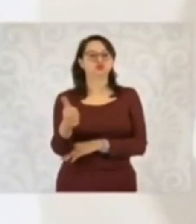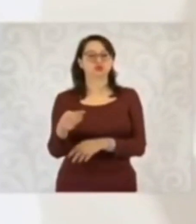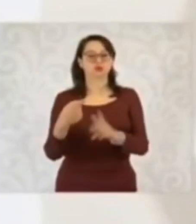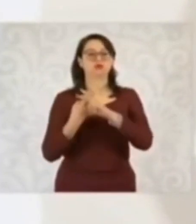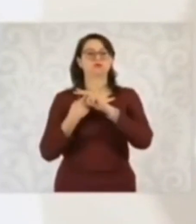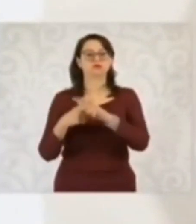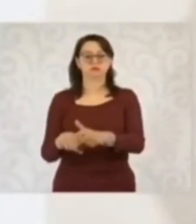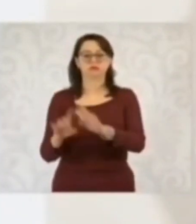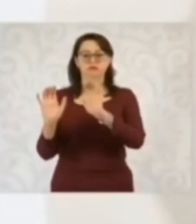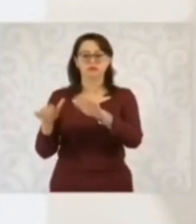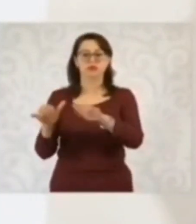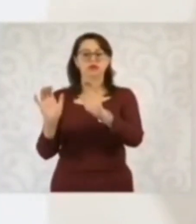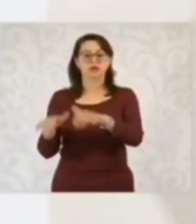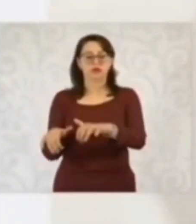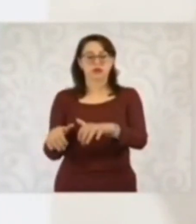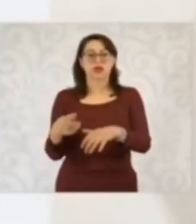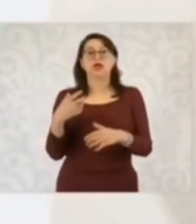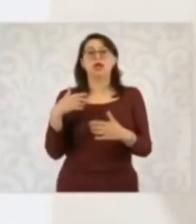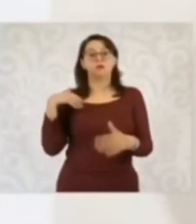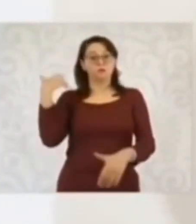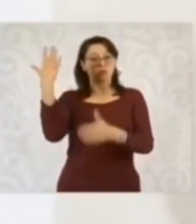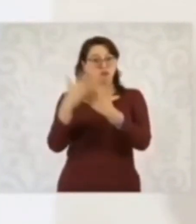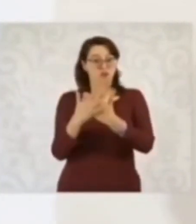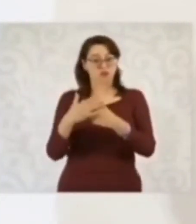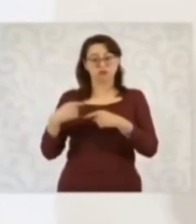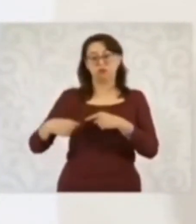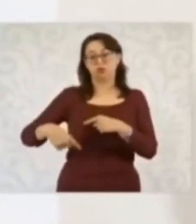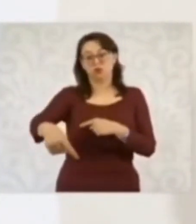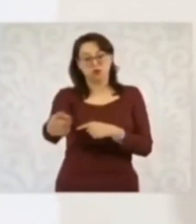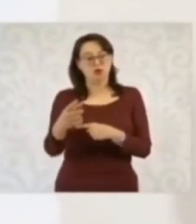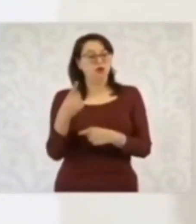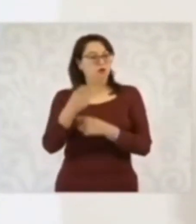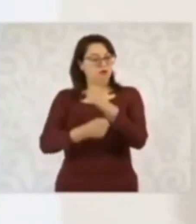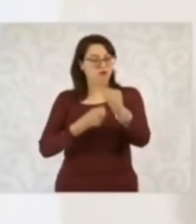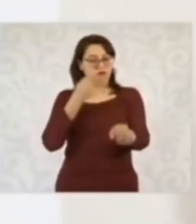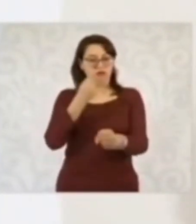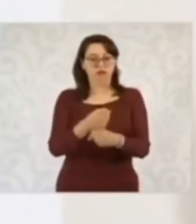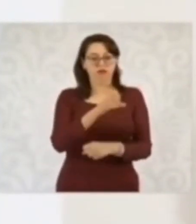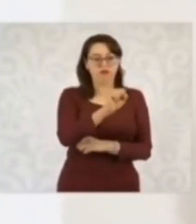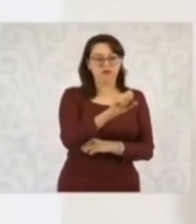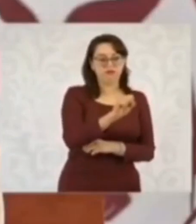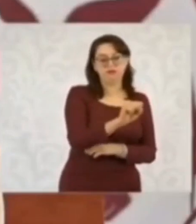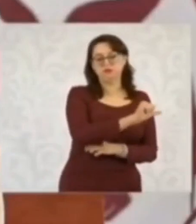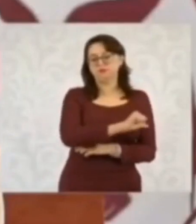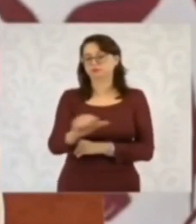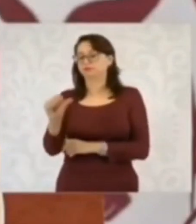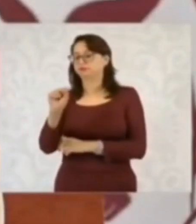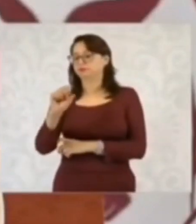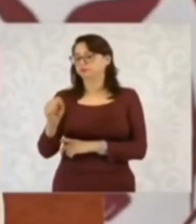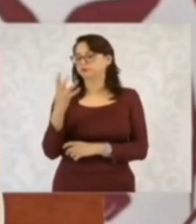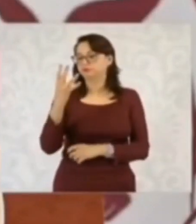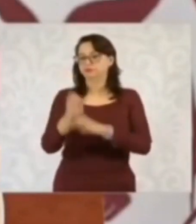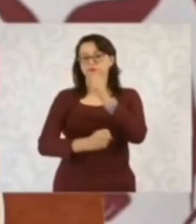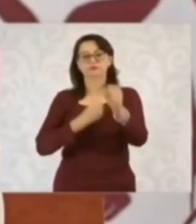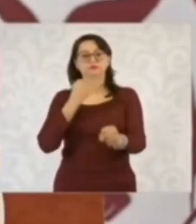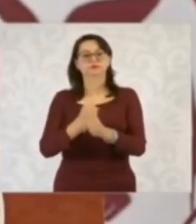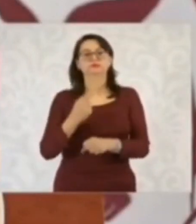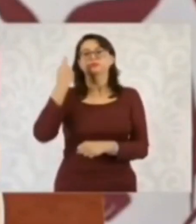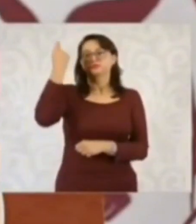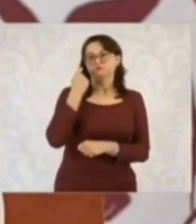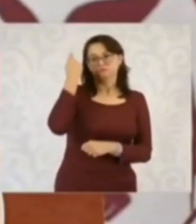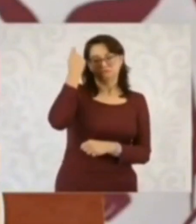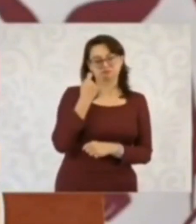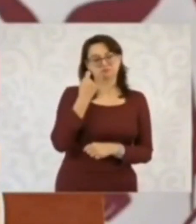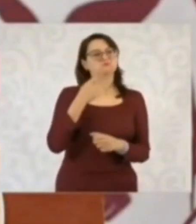el 2025 el compromiso de que todas las mujeres de 60 a 64 años van a recibir pensión